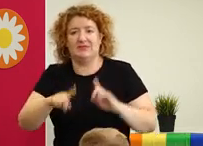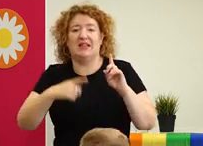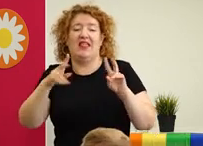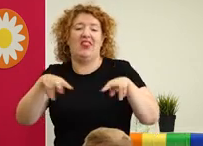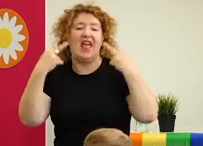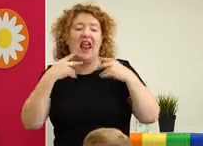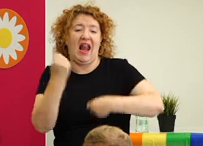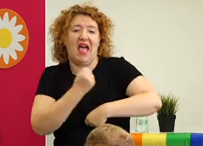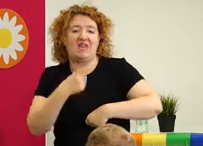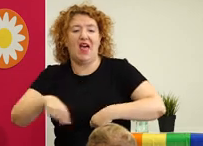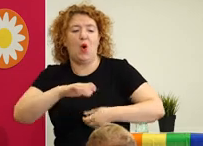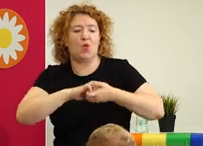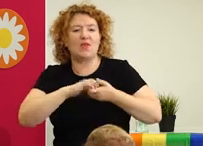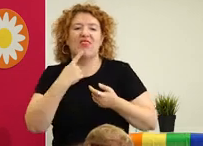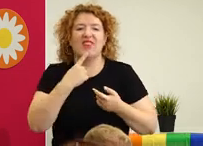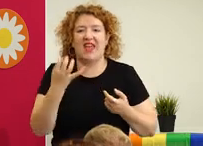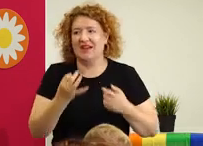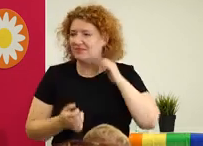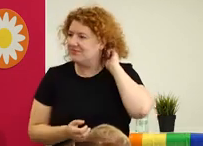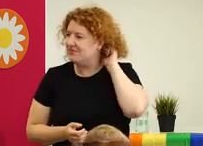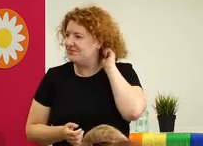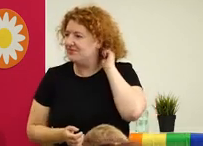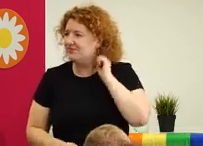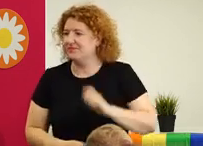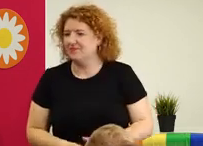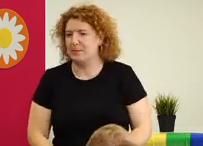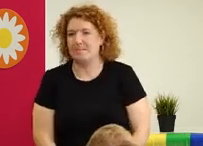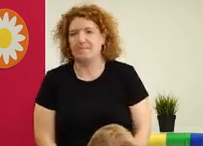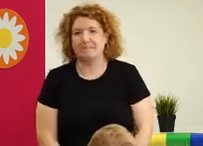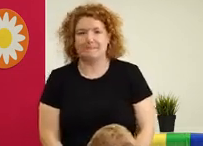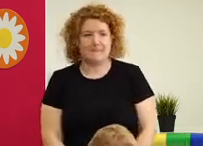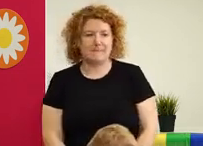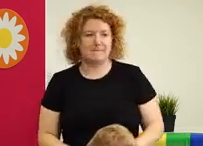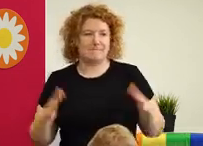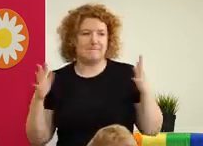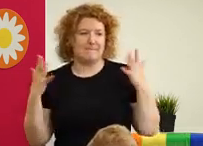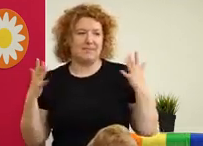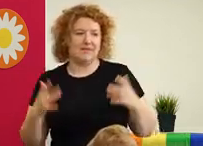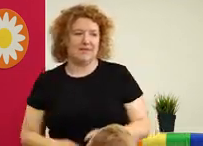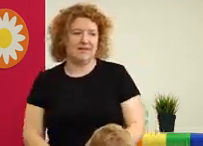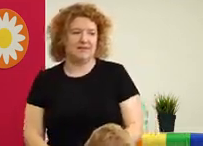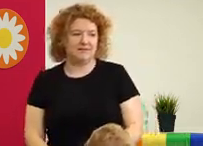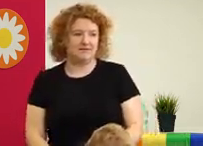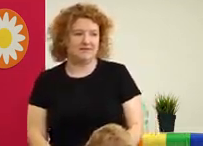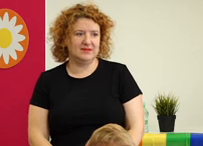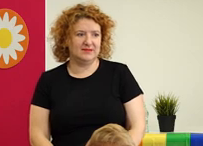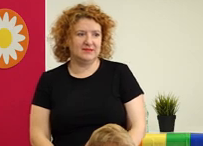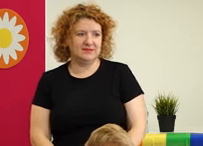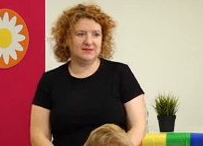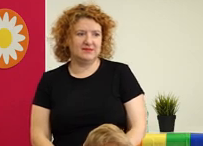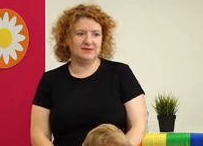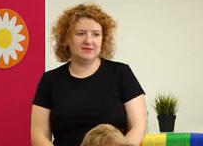de Navidad, que también está muy bien adelantarnos? ¿Empiezas? ¿Sí? Como queráis.